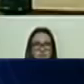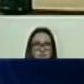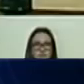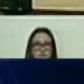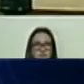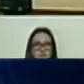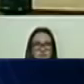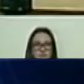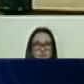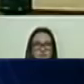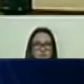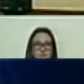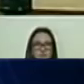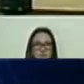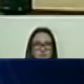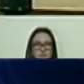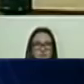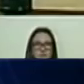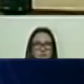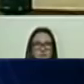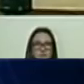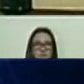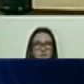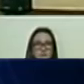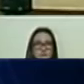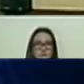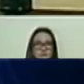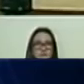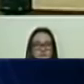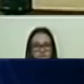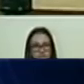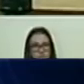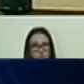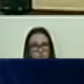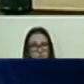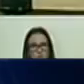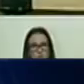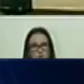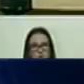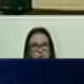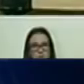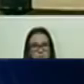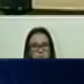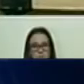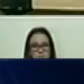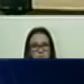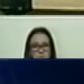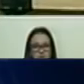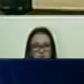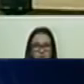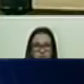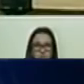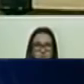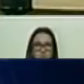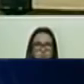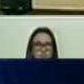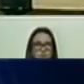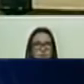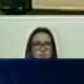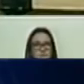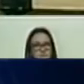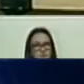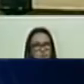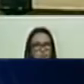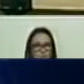de eso, porque va a venir una nueva etapa que en el corto y mediano plazo nos va a permitir estabilizar una nueva economía. Estoy seguro